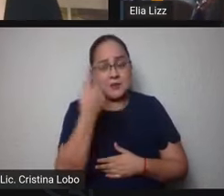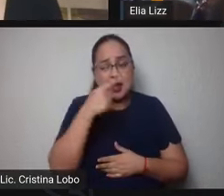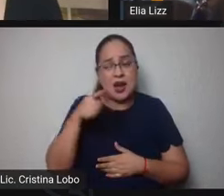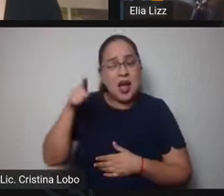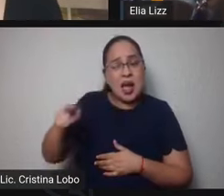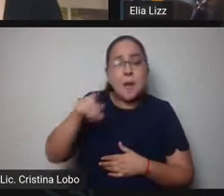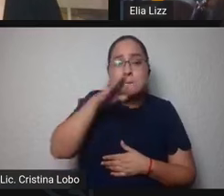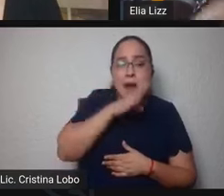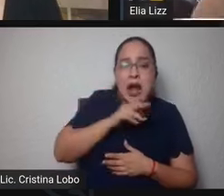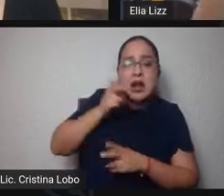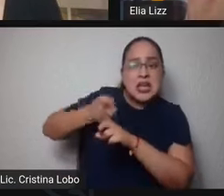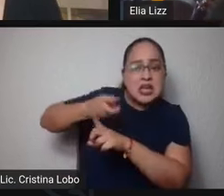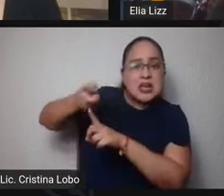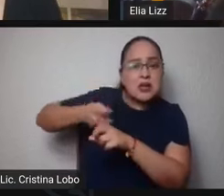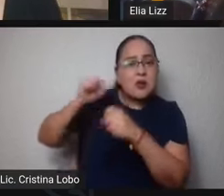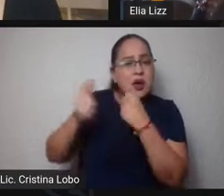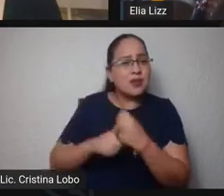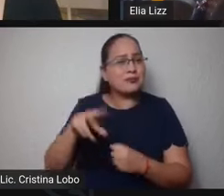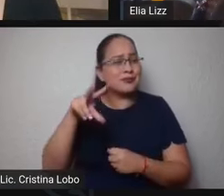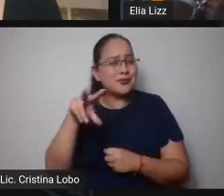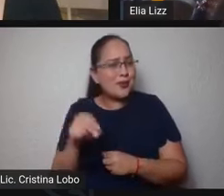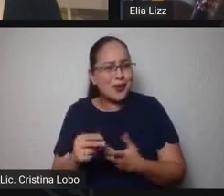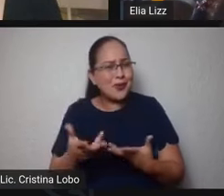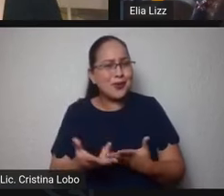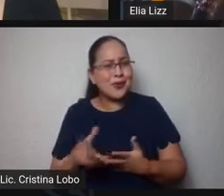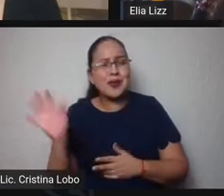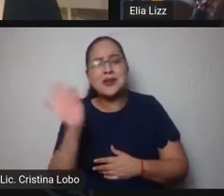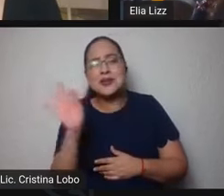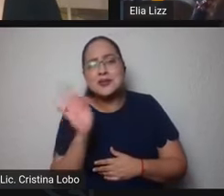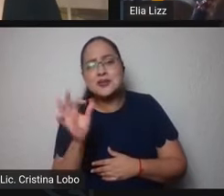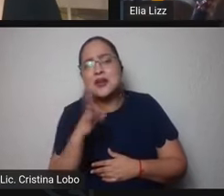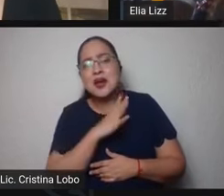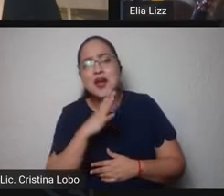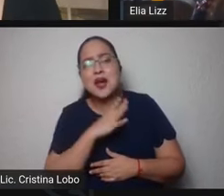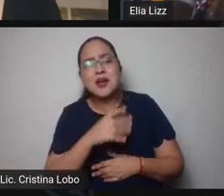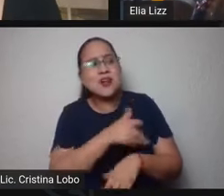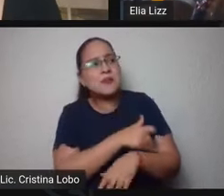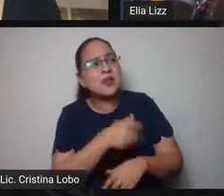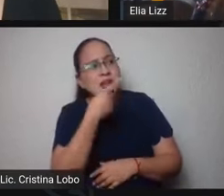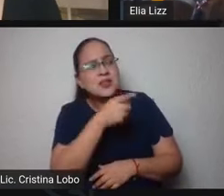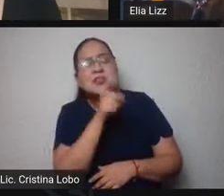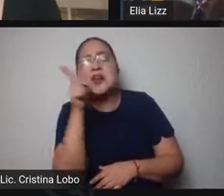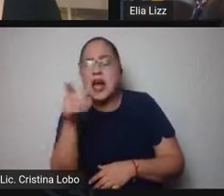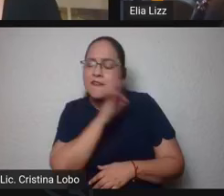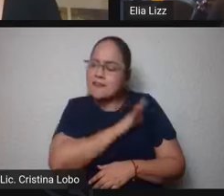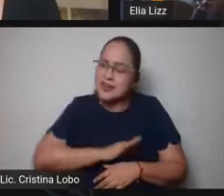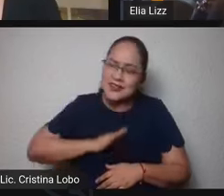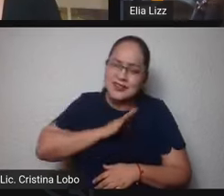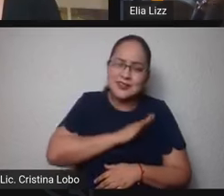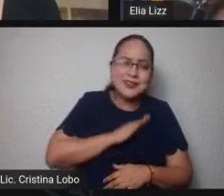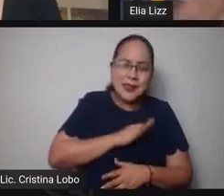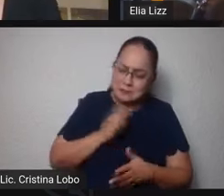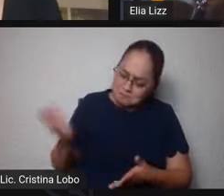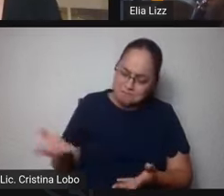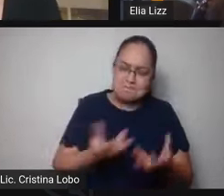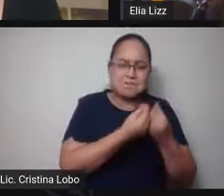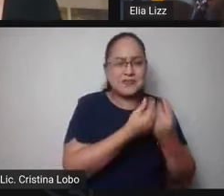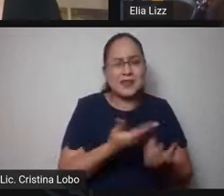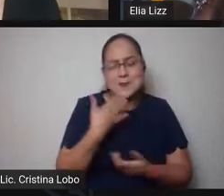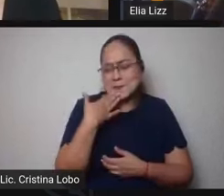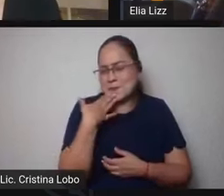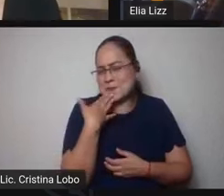ni a criticarte. A lo mejor te encuentras con alguna de tus familiares que te felicita igual, que te dice, vamos, qué